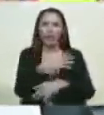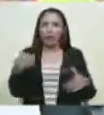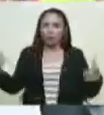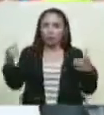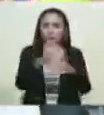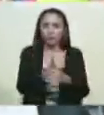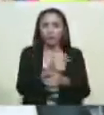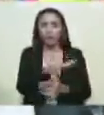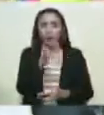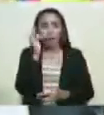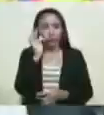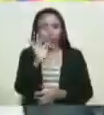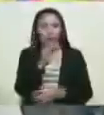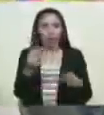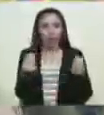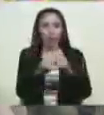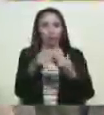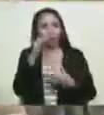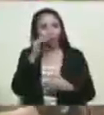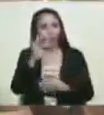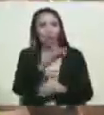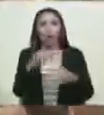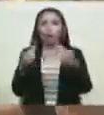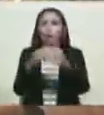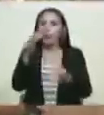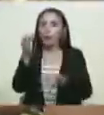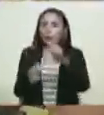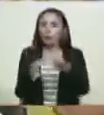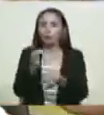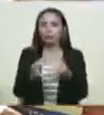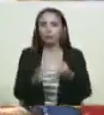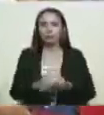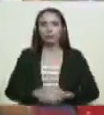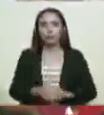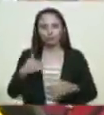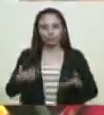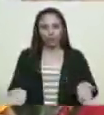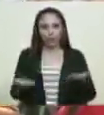la Fiscalía, con el Poder Judicial. Vamos.